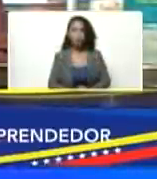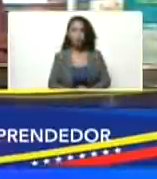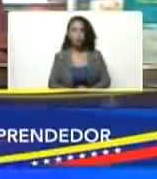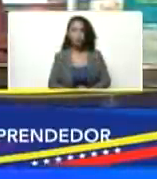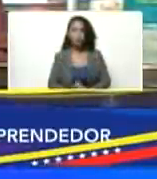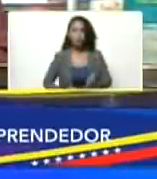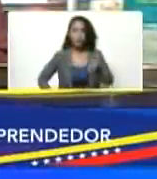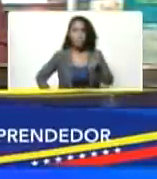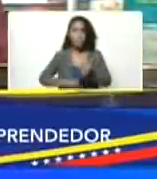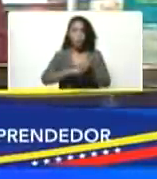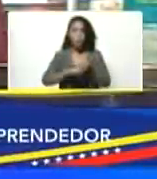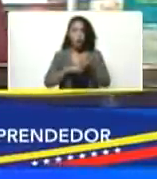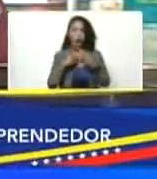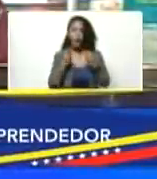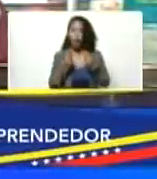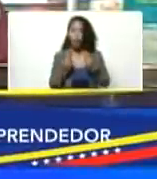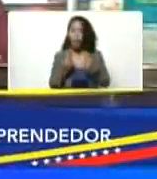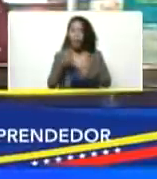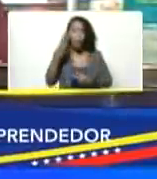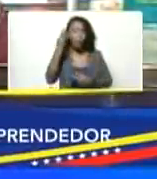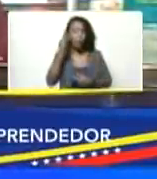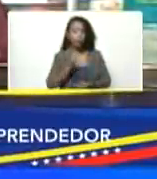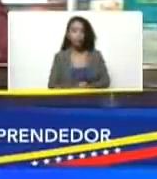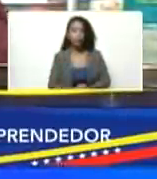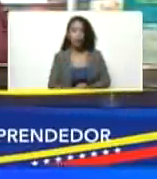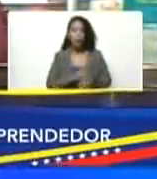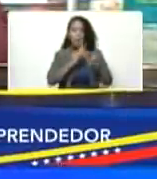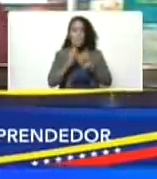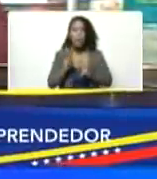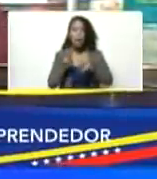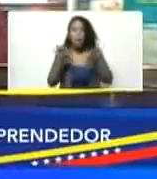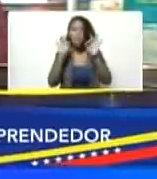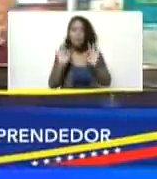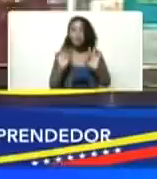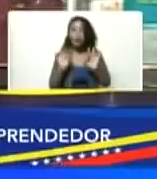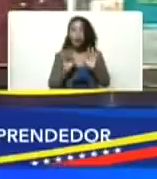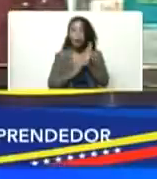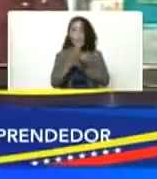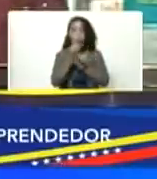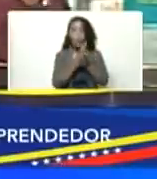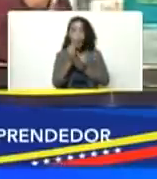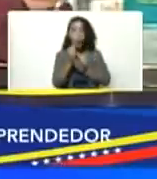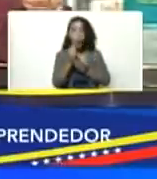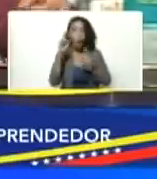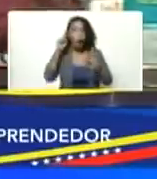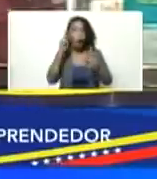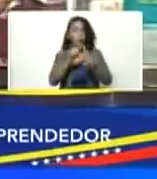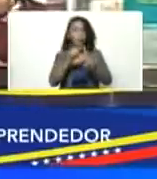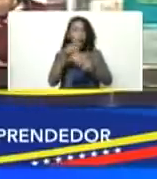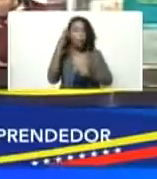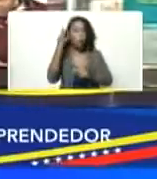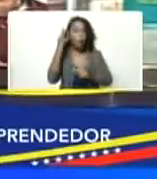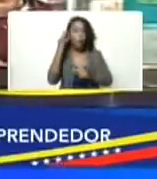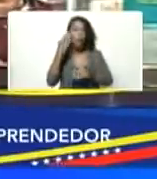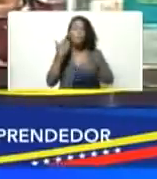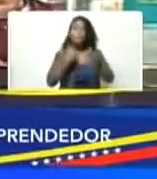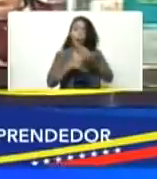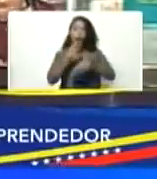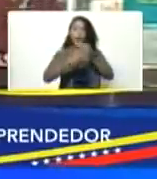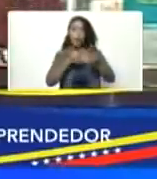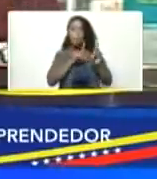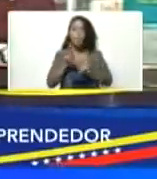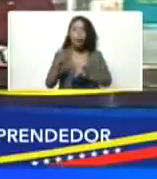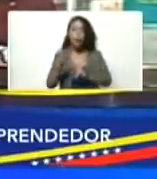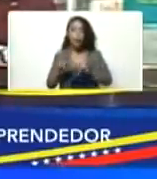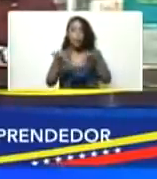de apoyo a la economía de la mujer, un plan especial de emprendimiento hacia la mujer, Diva. Vamos a lanzar un plan